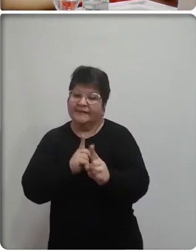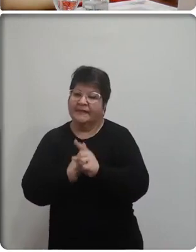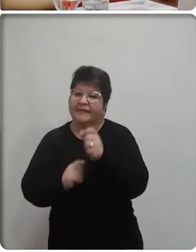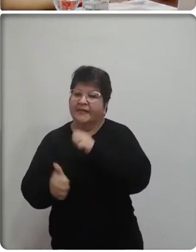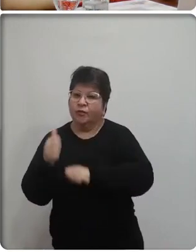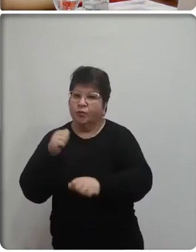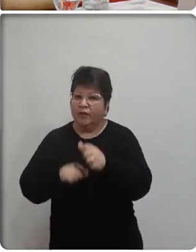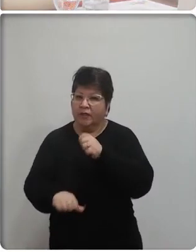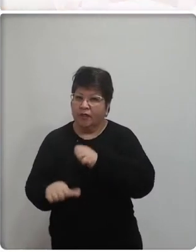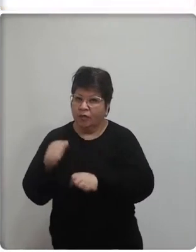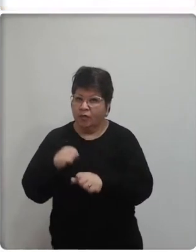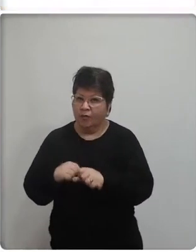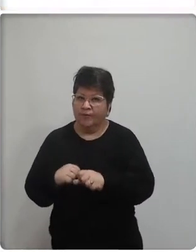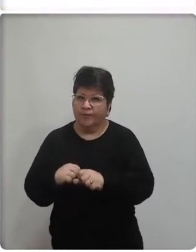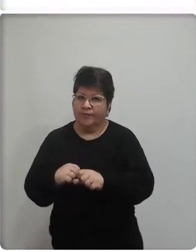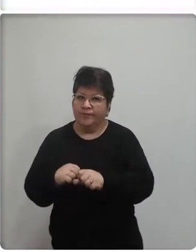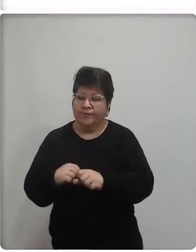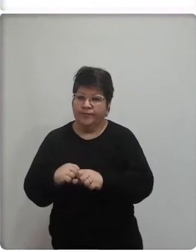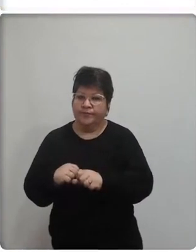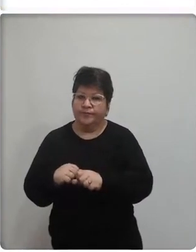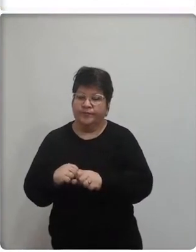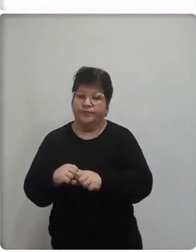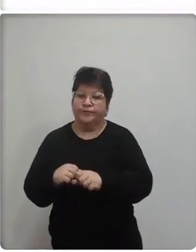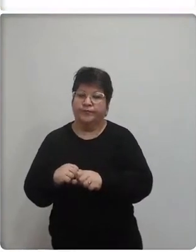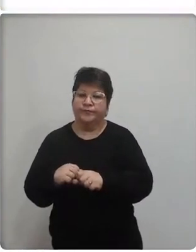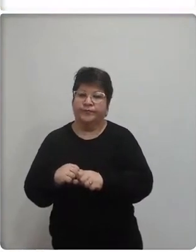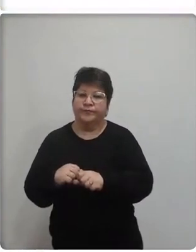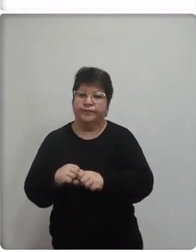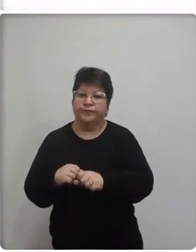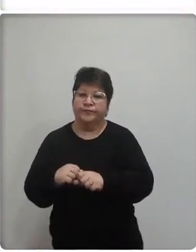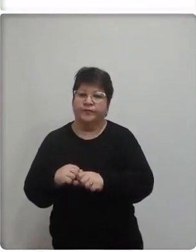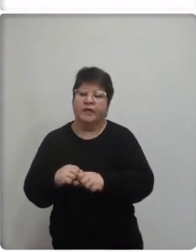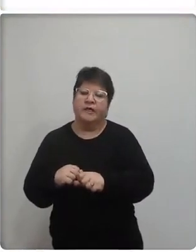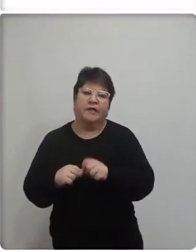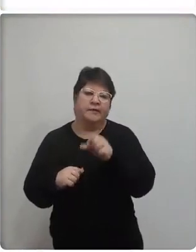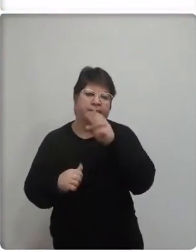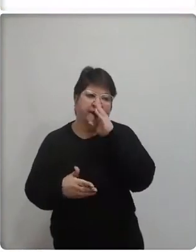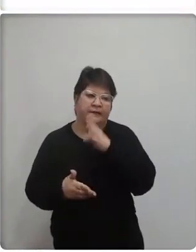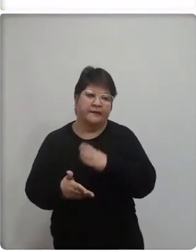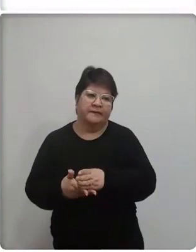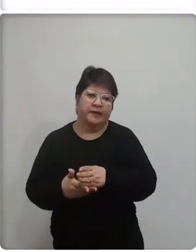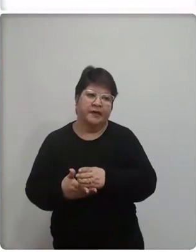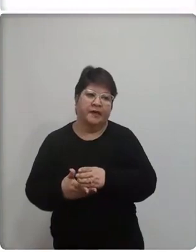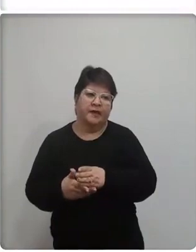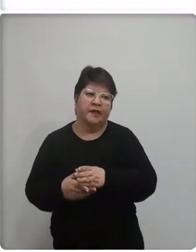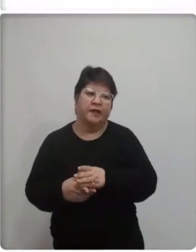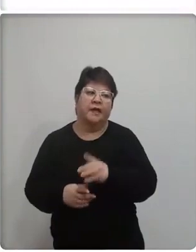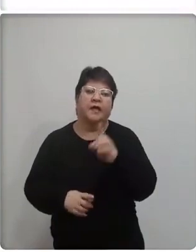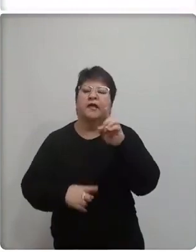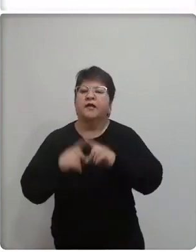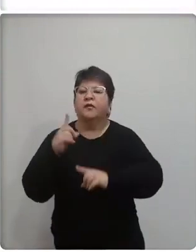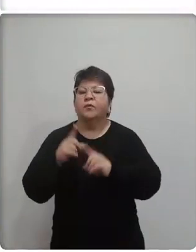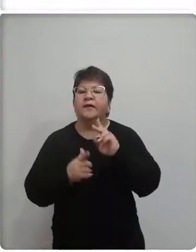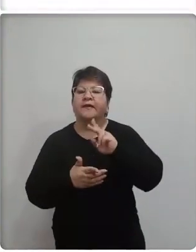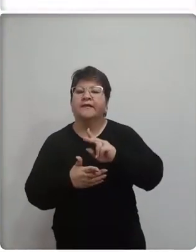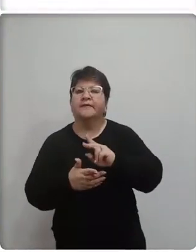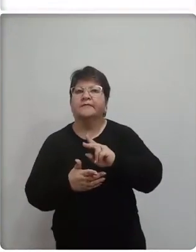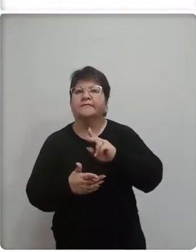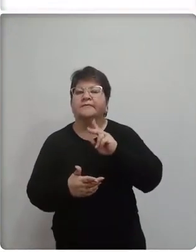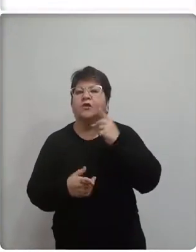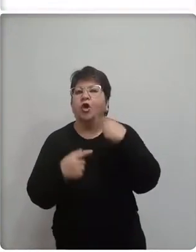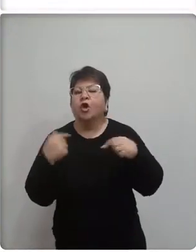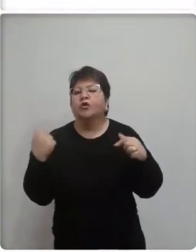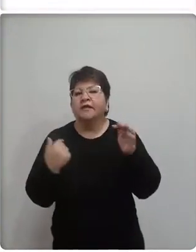como puede ser el FLAP y consulta. Y bueno, para terminar, algunas definiciones a futuras que se hacen